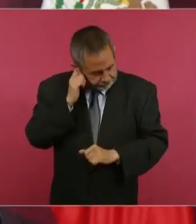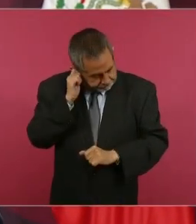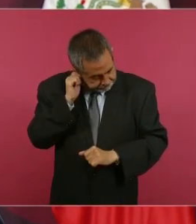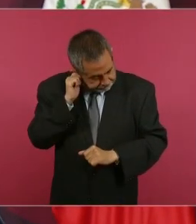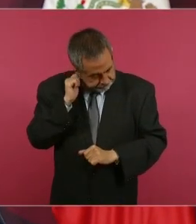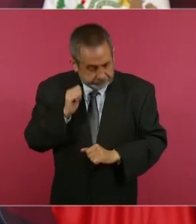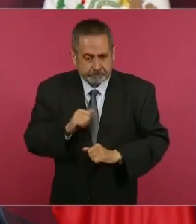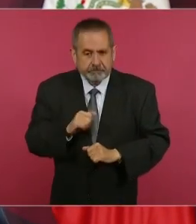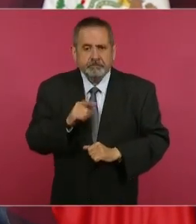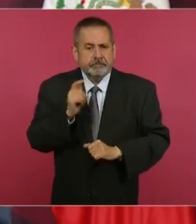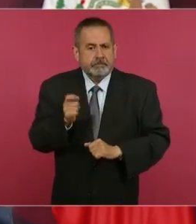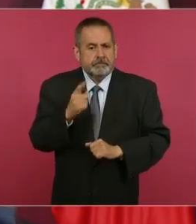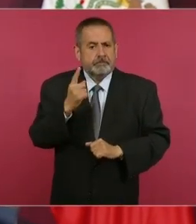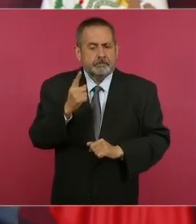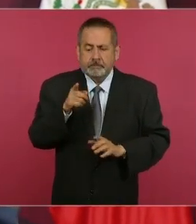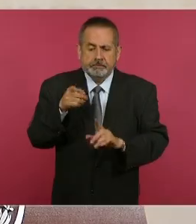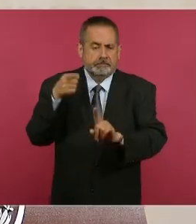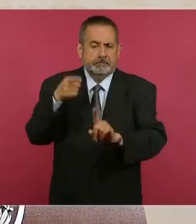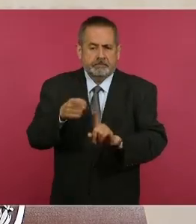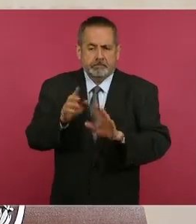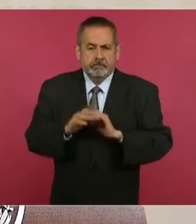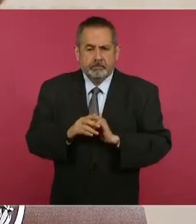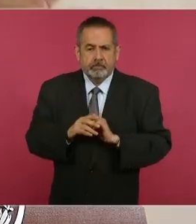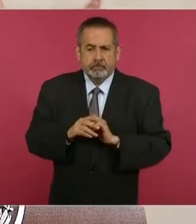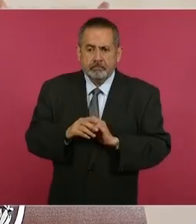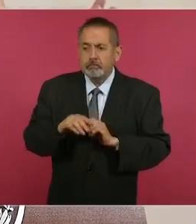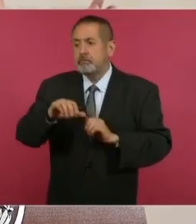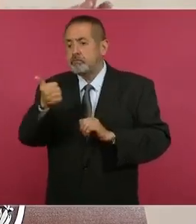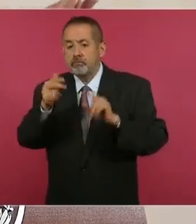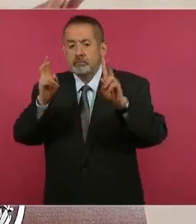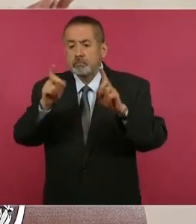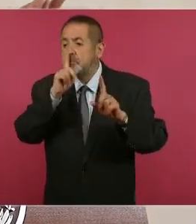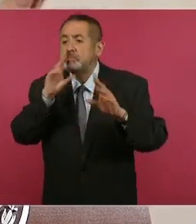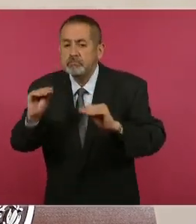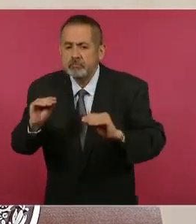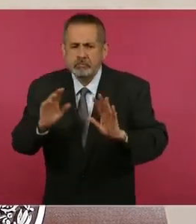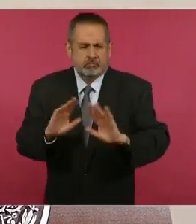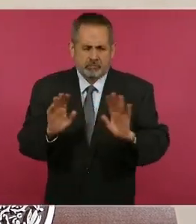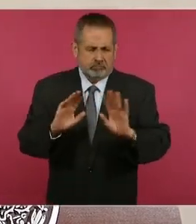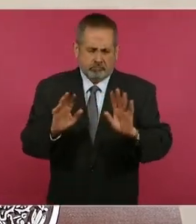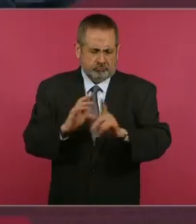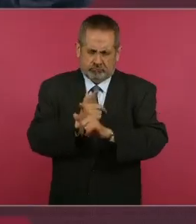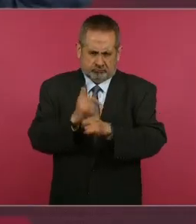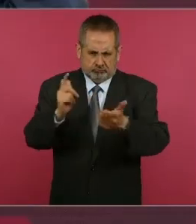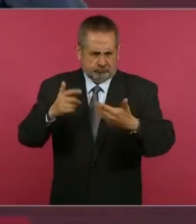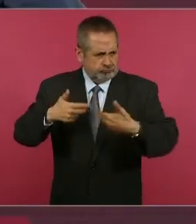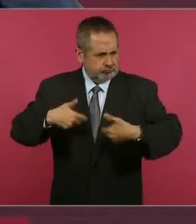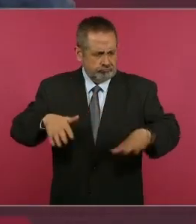migratorio, sin que esto signifique no hablar de otros temas, ¿sí?,